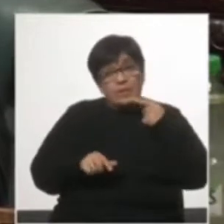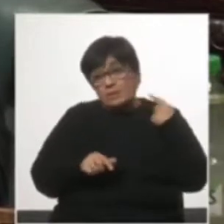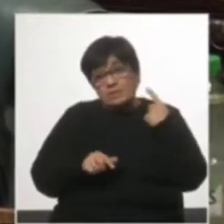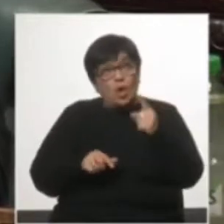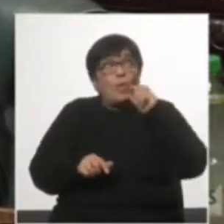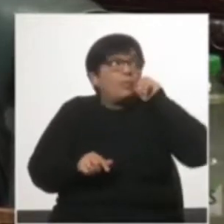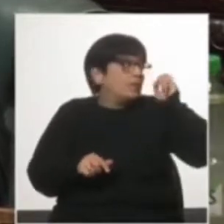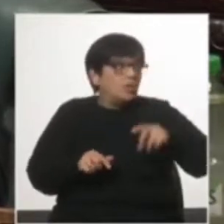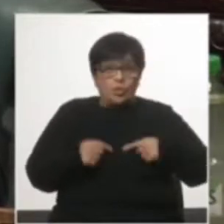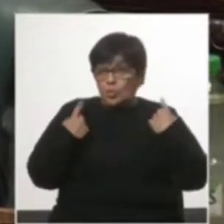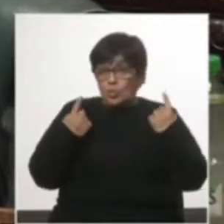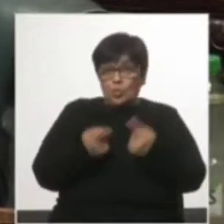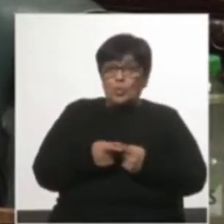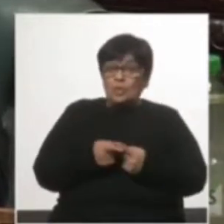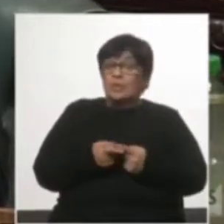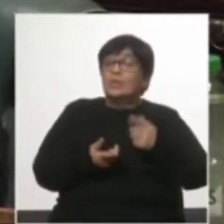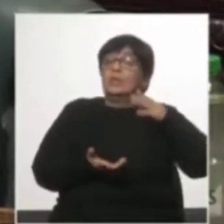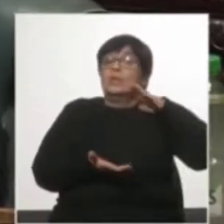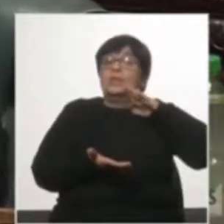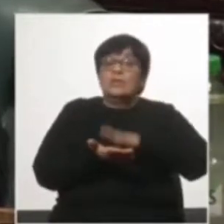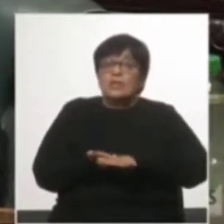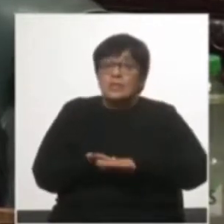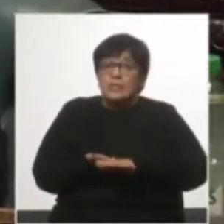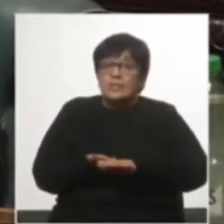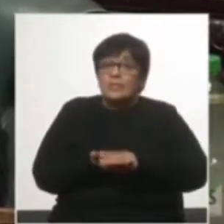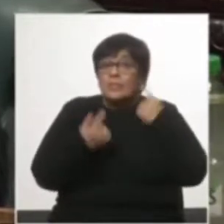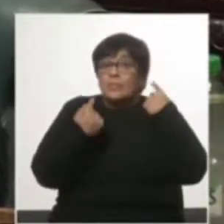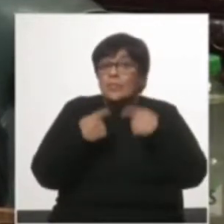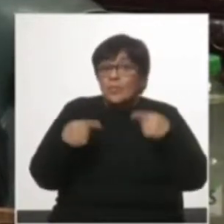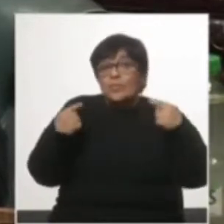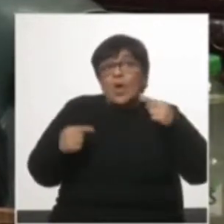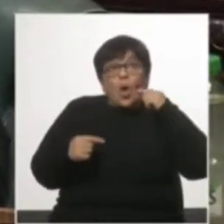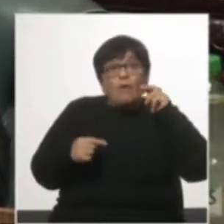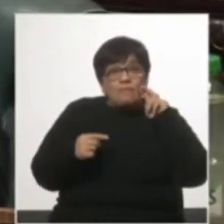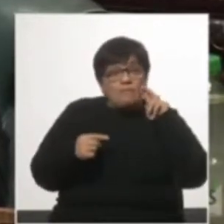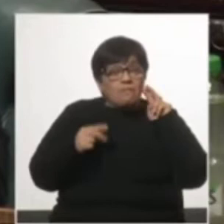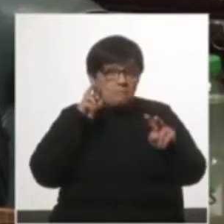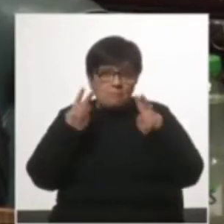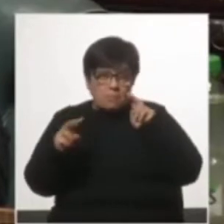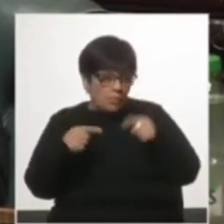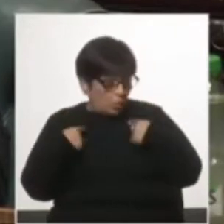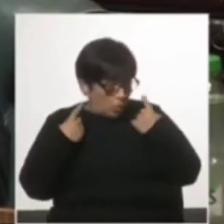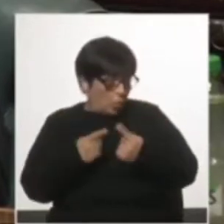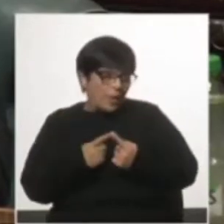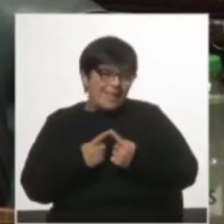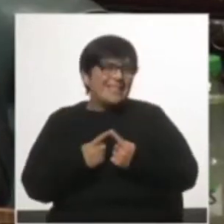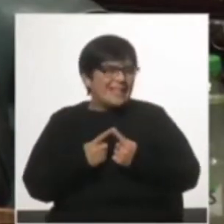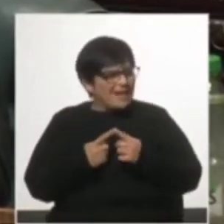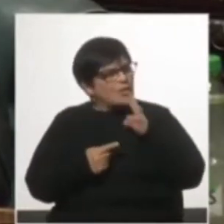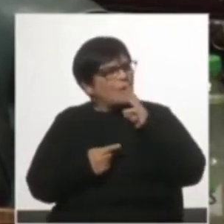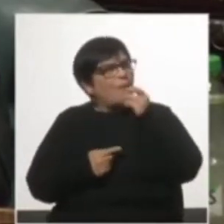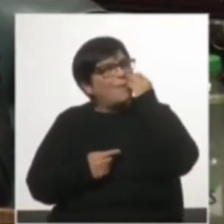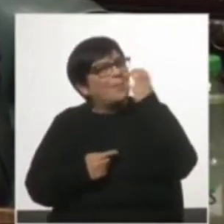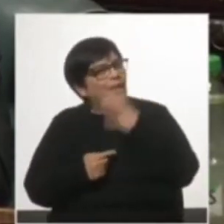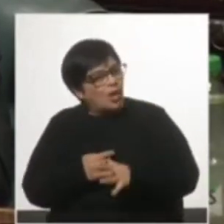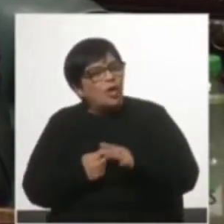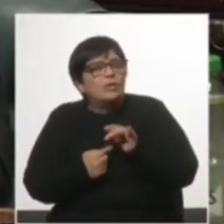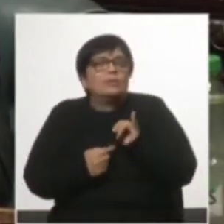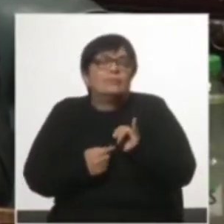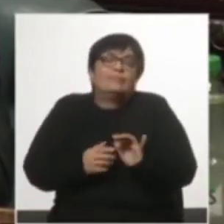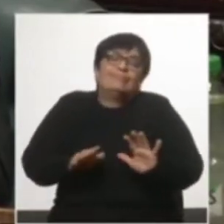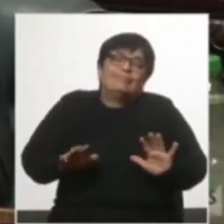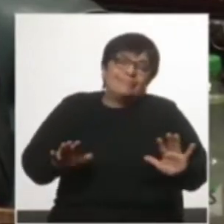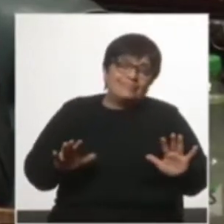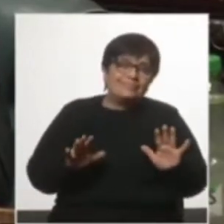que pensamos en cuanto a que hay cosas que, en nuestra perspectiva, hubieran tenido mejores resultados si se hubiera